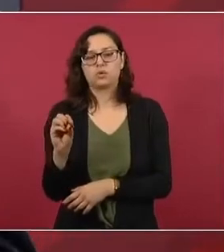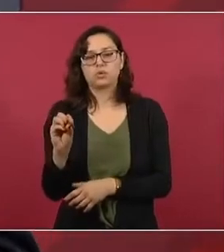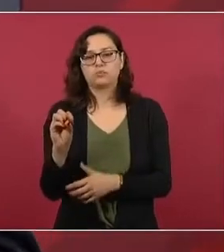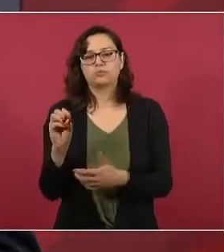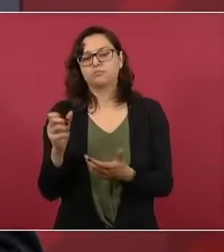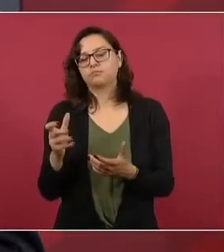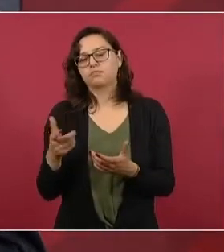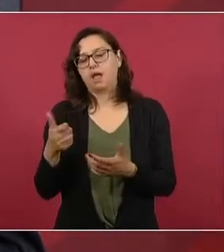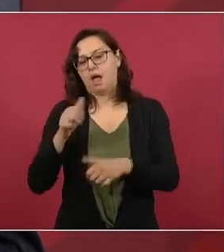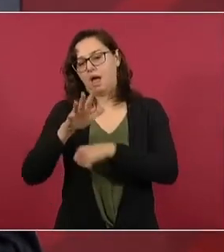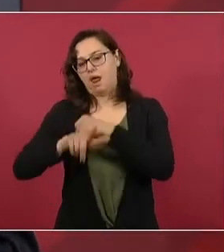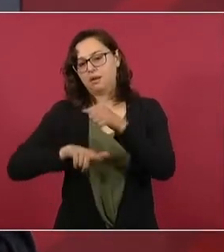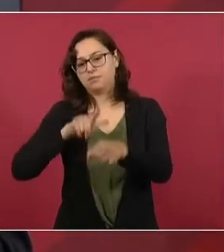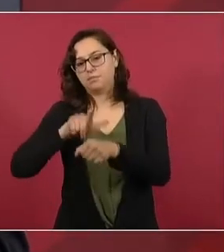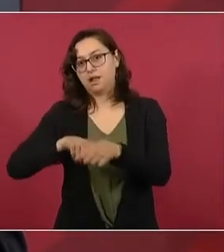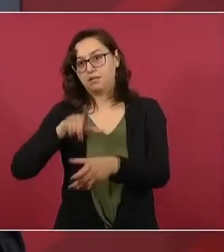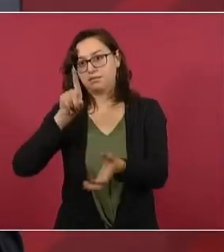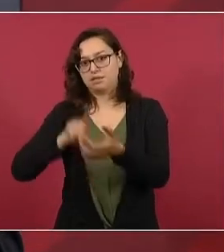cómo se